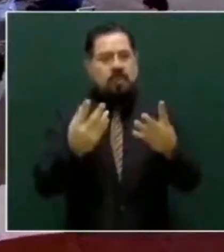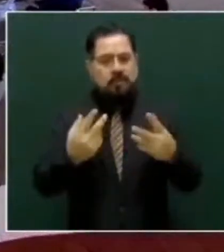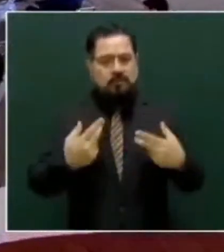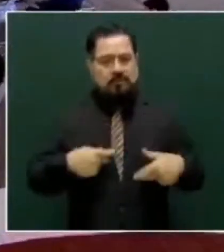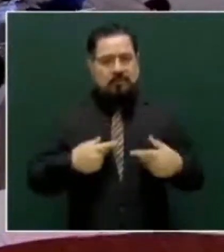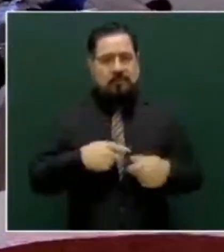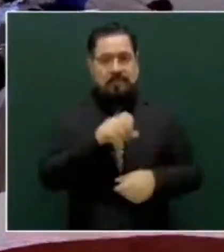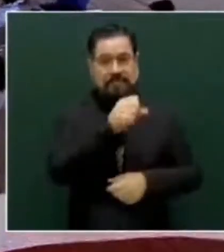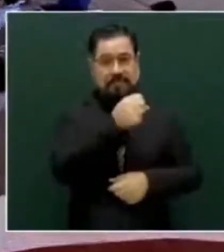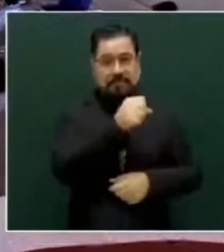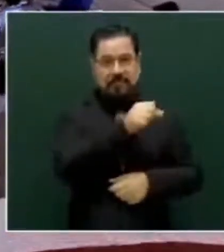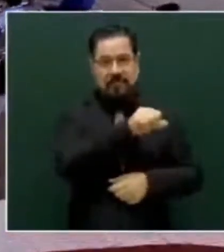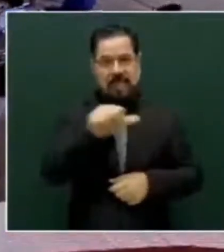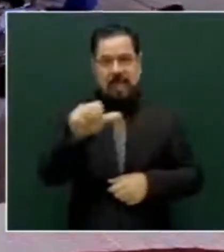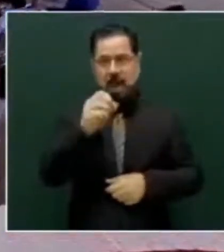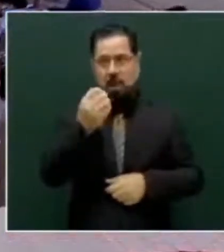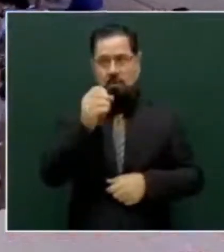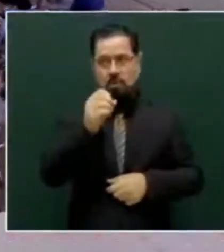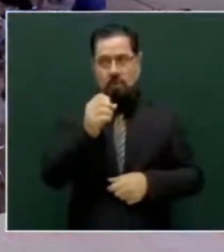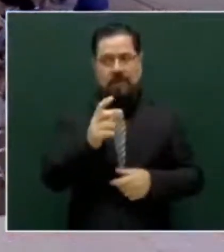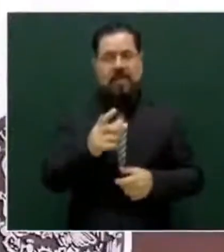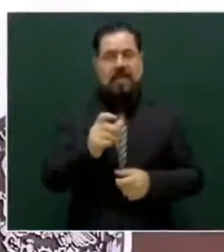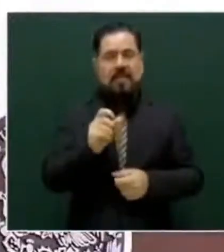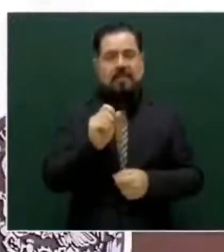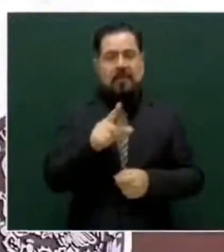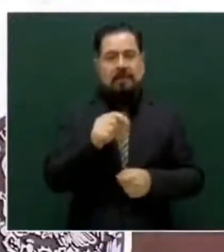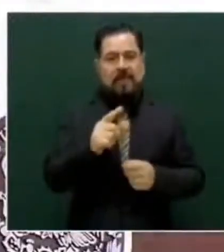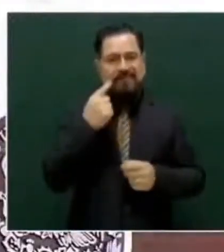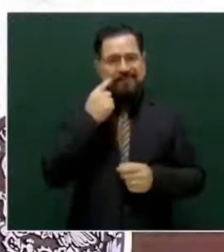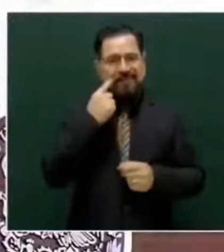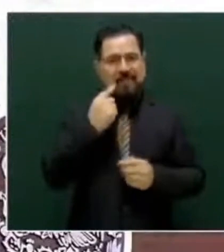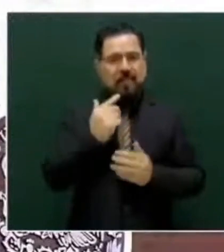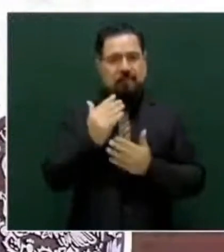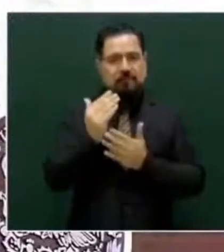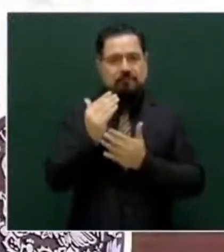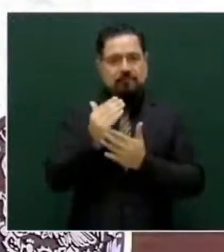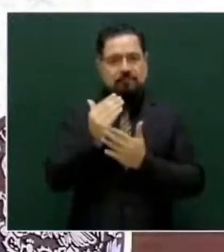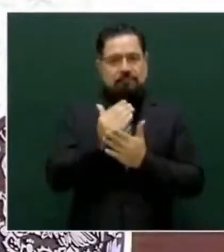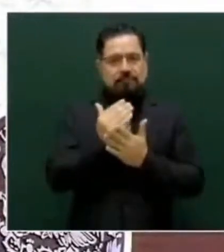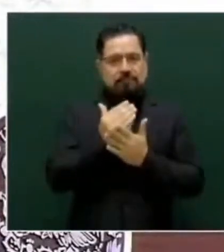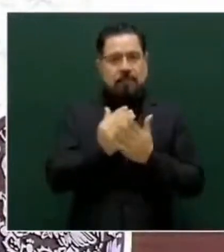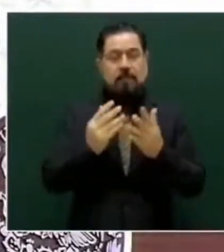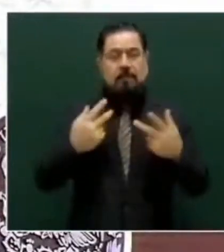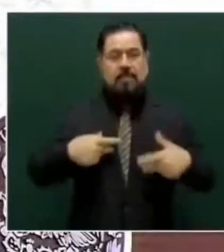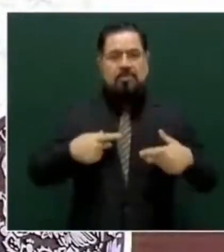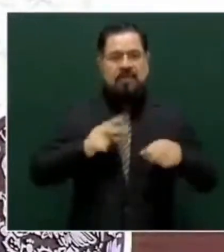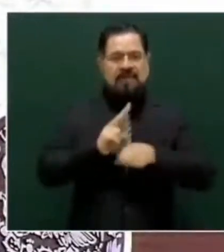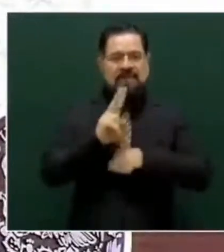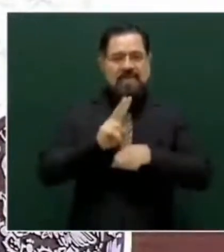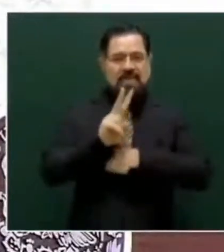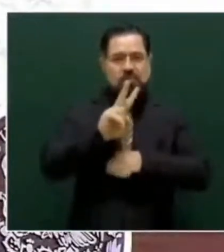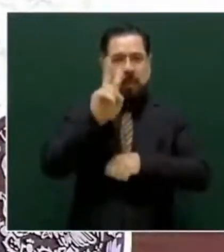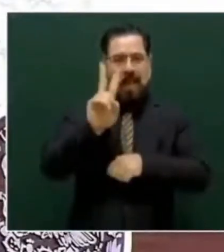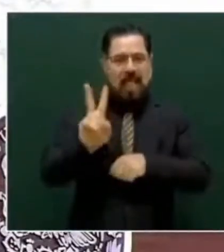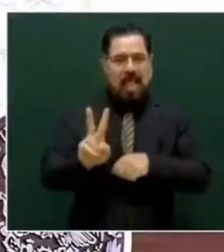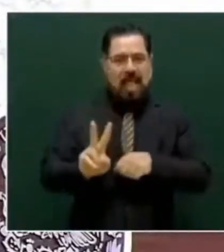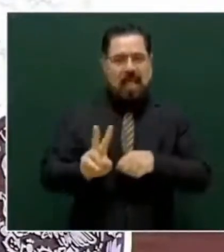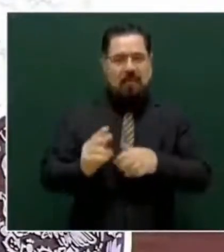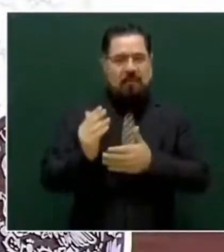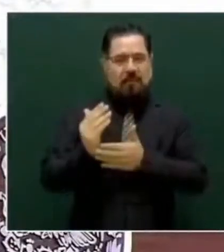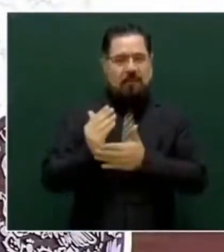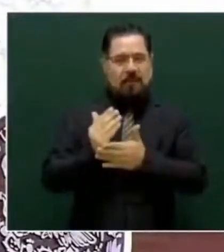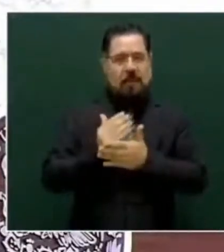entre septiembre y octubre, y vemos una disminución muy importante de venezolanos, ¿verdad? Que